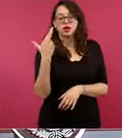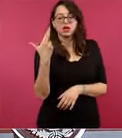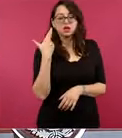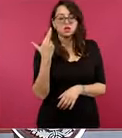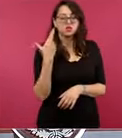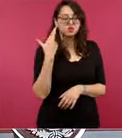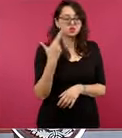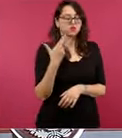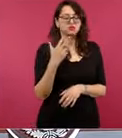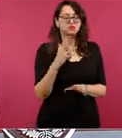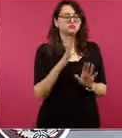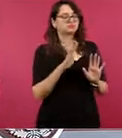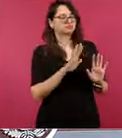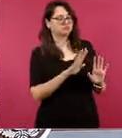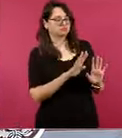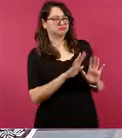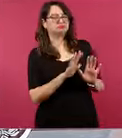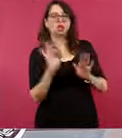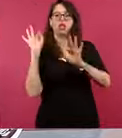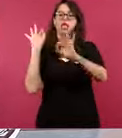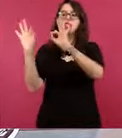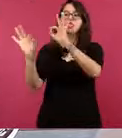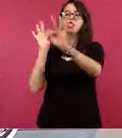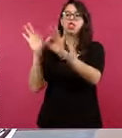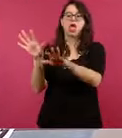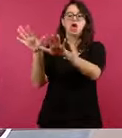con periodistas famosos,